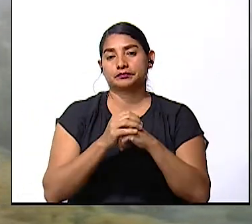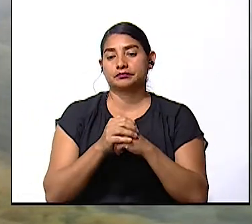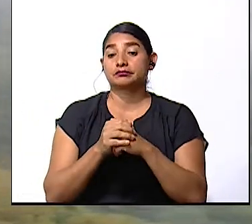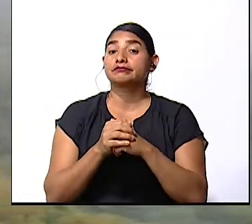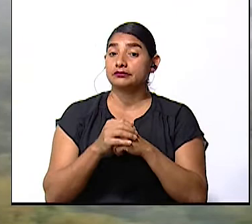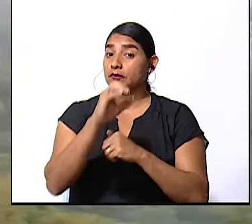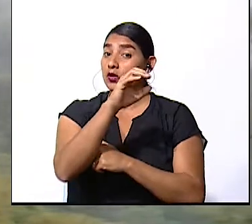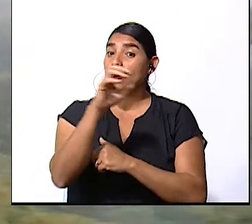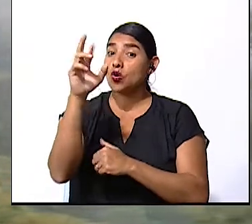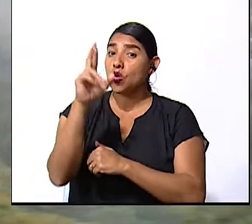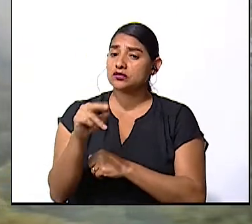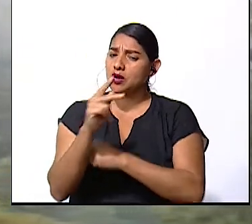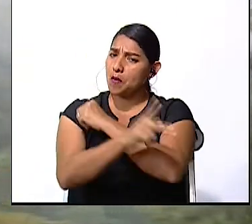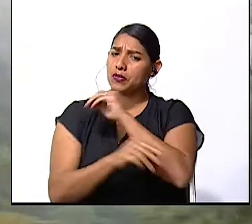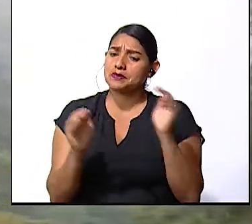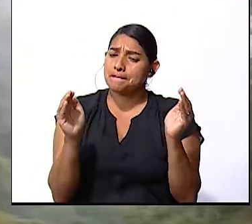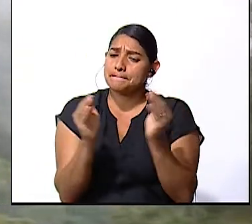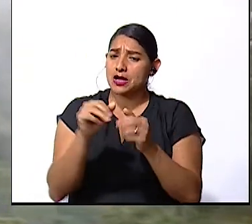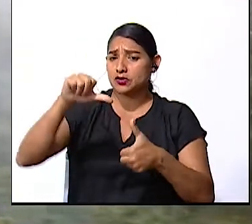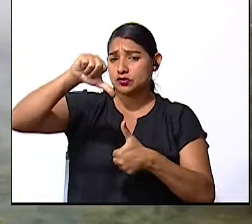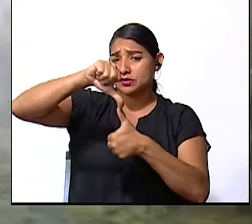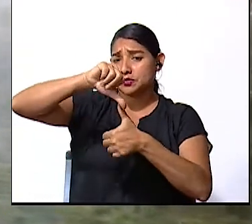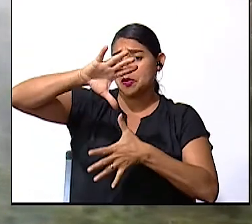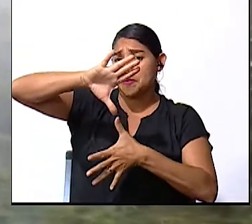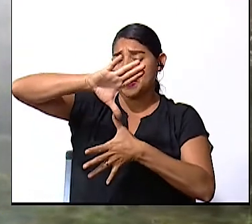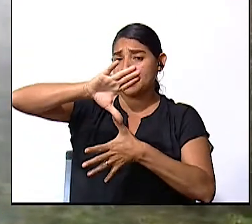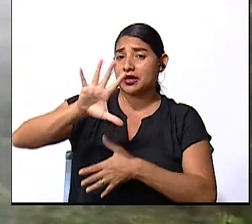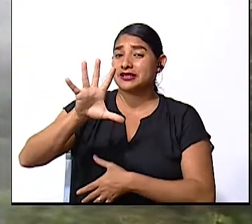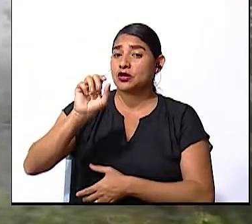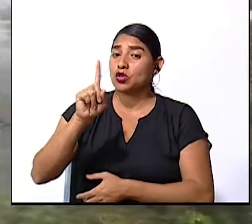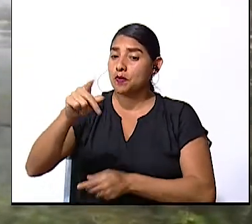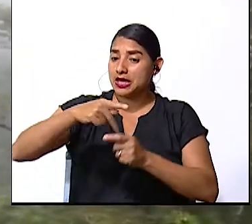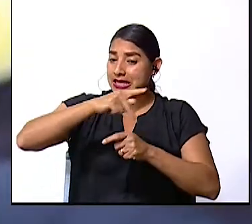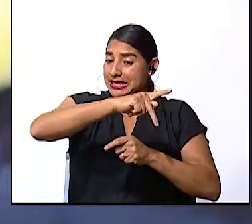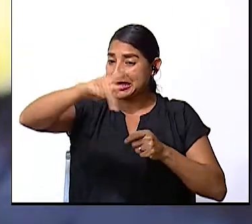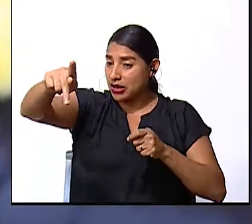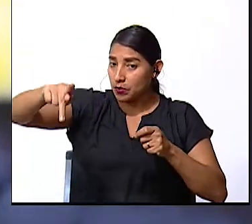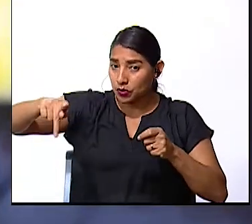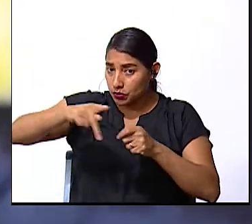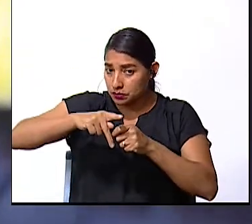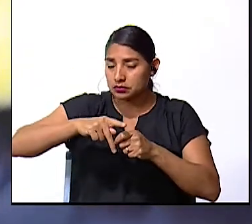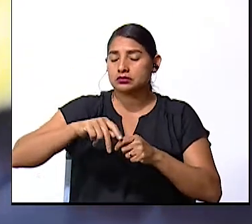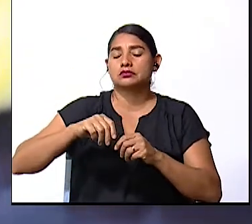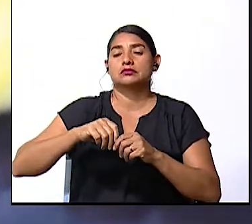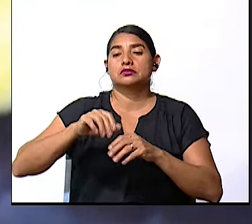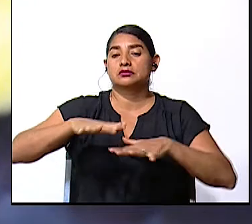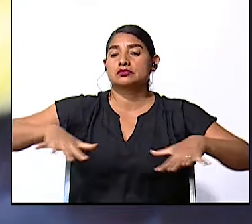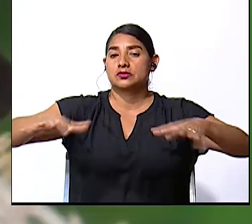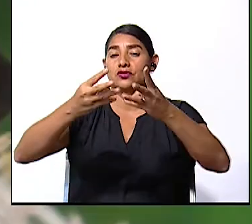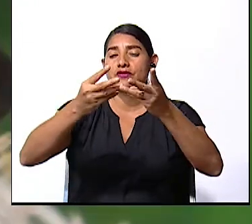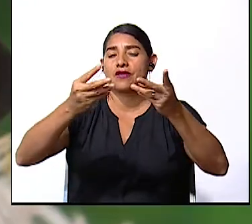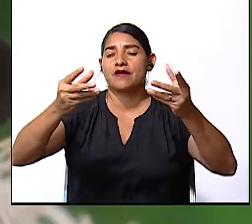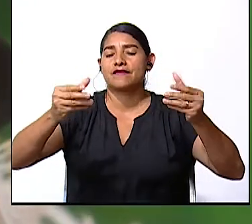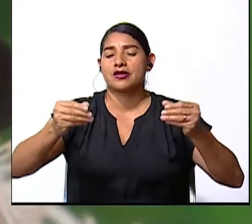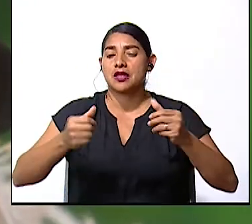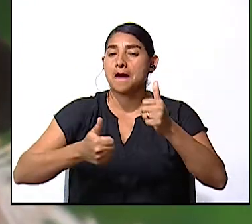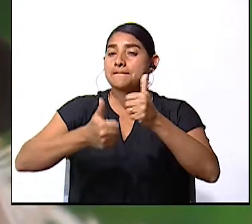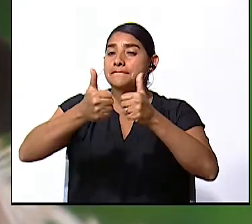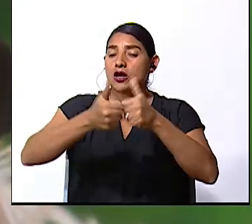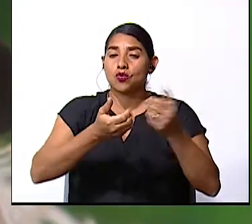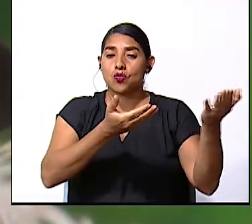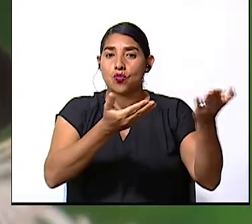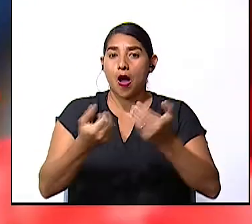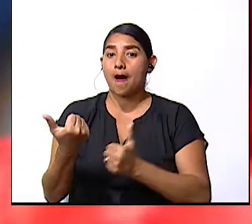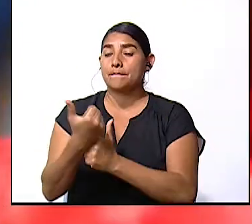Siendo Costa Rica un país pequeño de Centroamérica, con solo 51.100 kilómetros cuadrados de superficie terrestre, es el mayor contribuyente